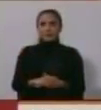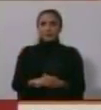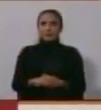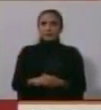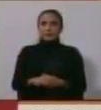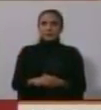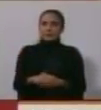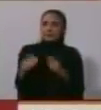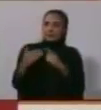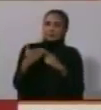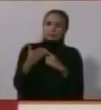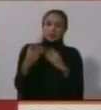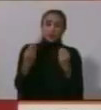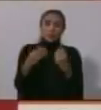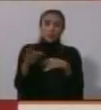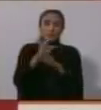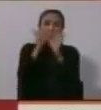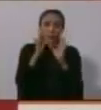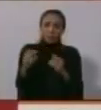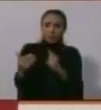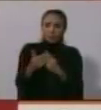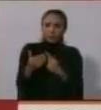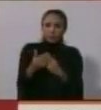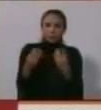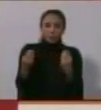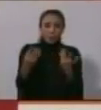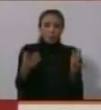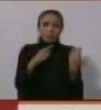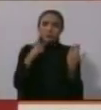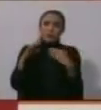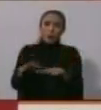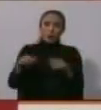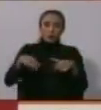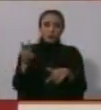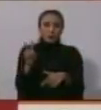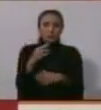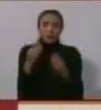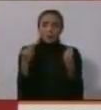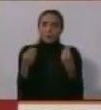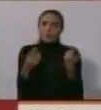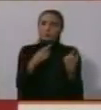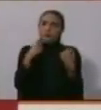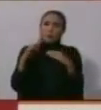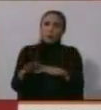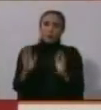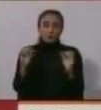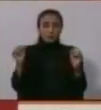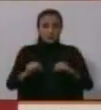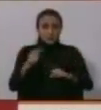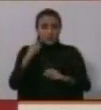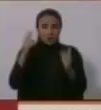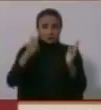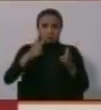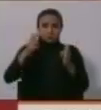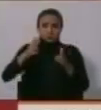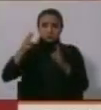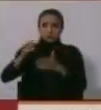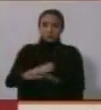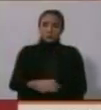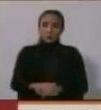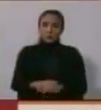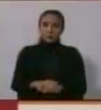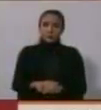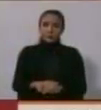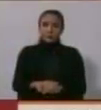la atacaron de mil maneras. ¿Cuántos cuadros asesinaron ellos aquí en Venezuela? Ellos sí asesinaban gente. Y lanzaban la gente